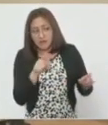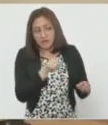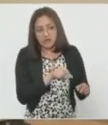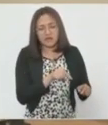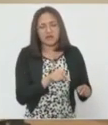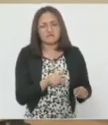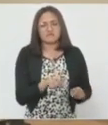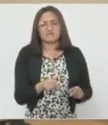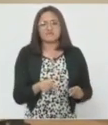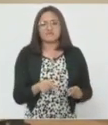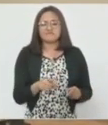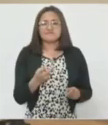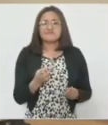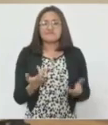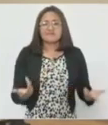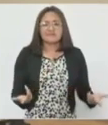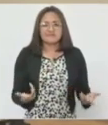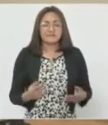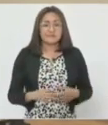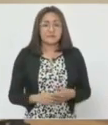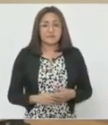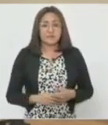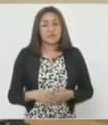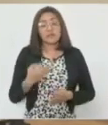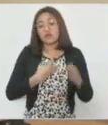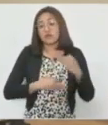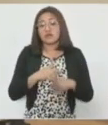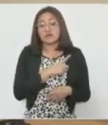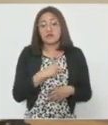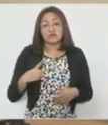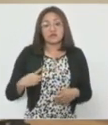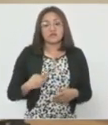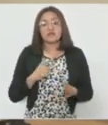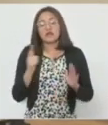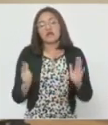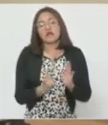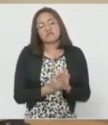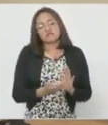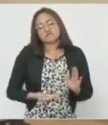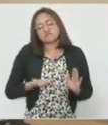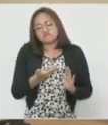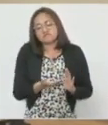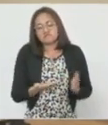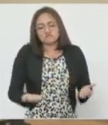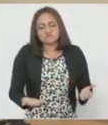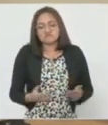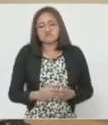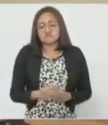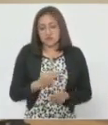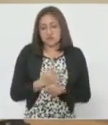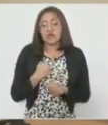a ese nivel llega Entonces todos tenían que ser a partir de leyes y es lo que estamos haciendo